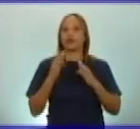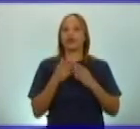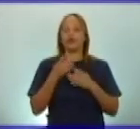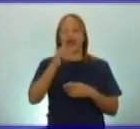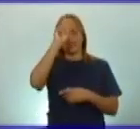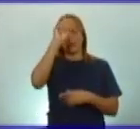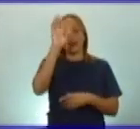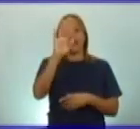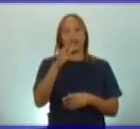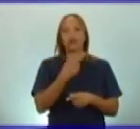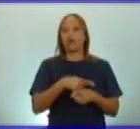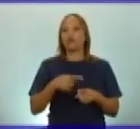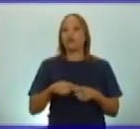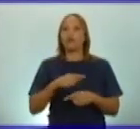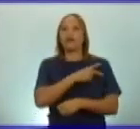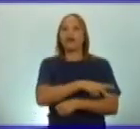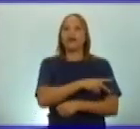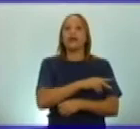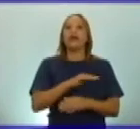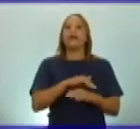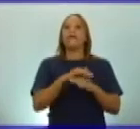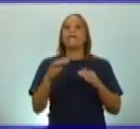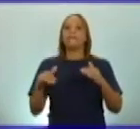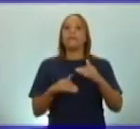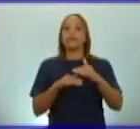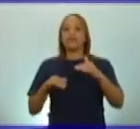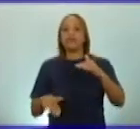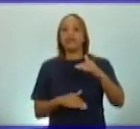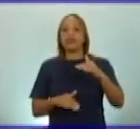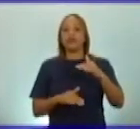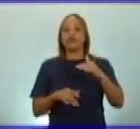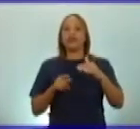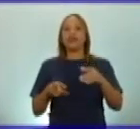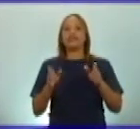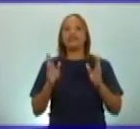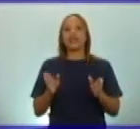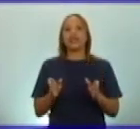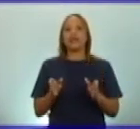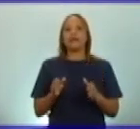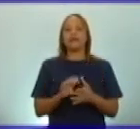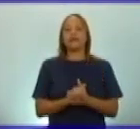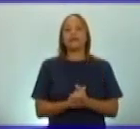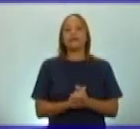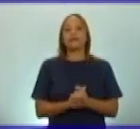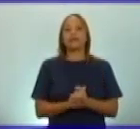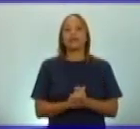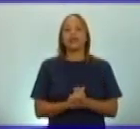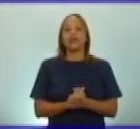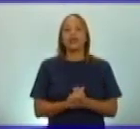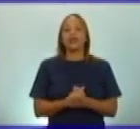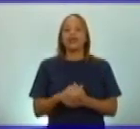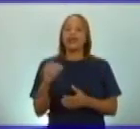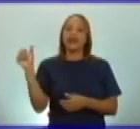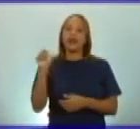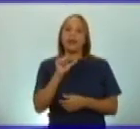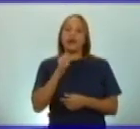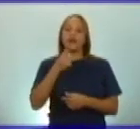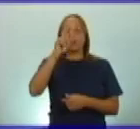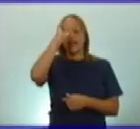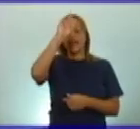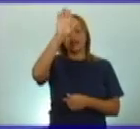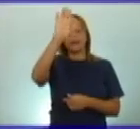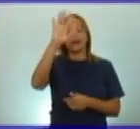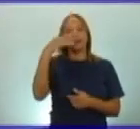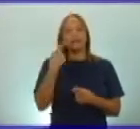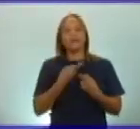Alemania los consideraba razas inferiores. Pues ese régimen fascista va a ser catastrófico para Alemania porque va a traer como resultado